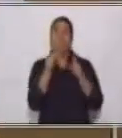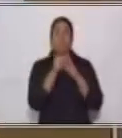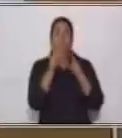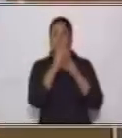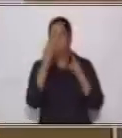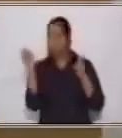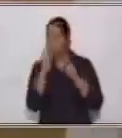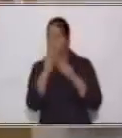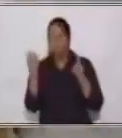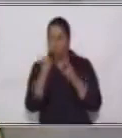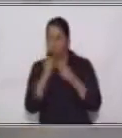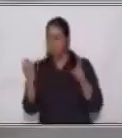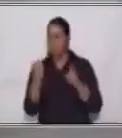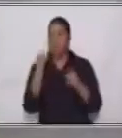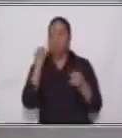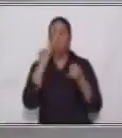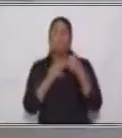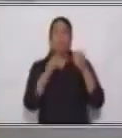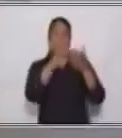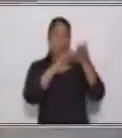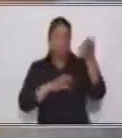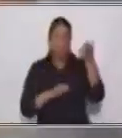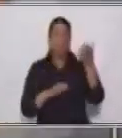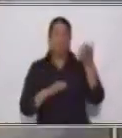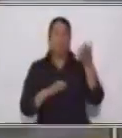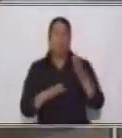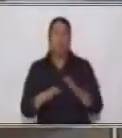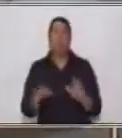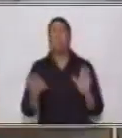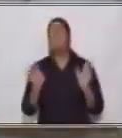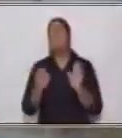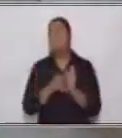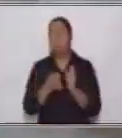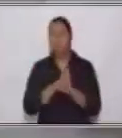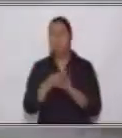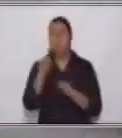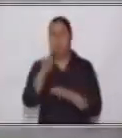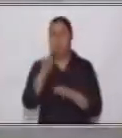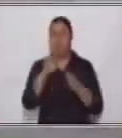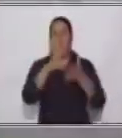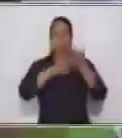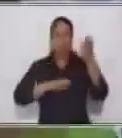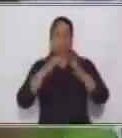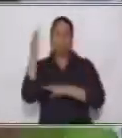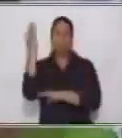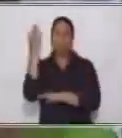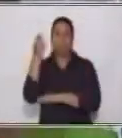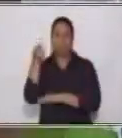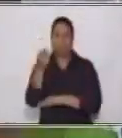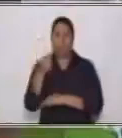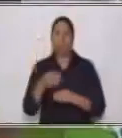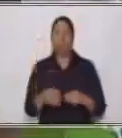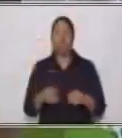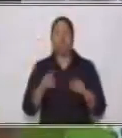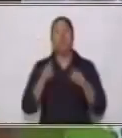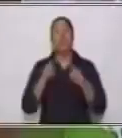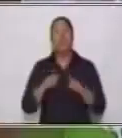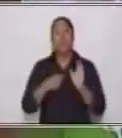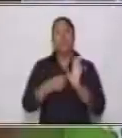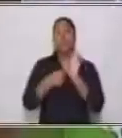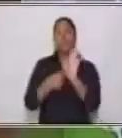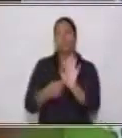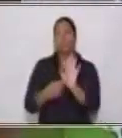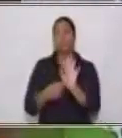En los textos expositivos, por ejemplo, hay un apartado al final de ya haber desarrollado el tema, la